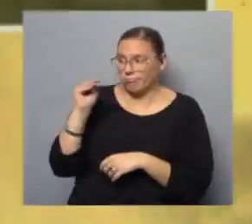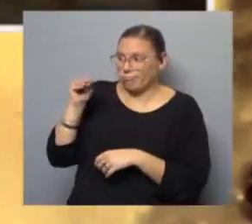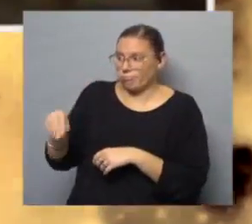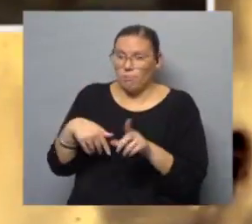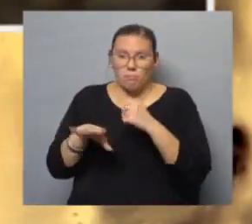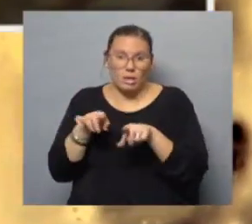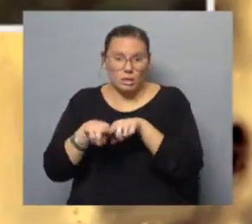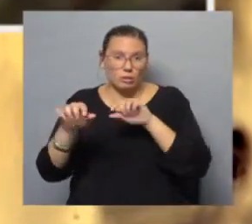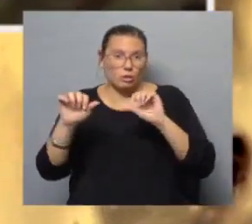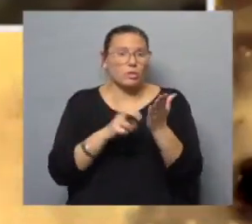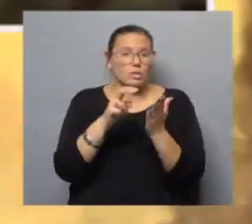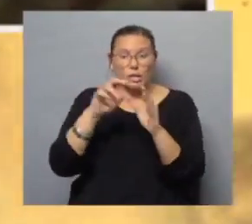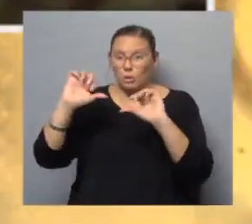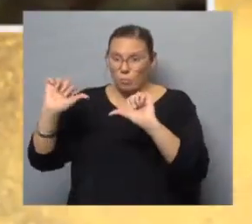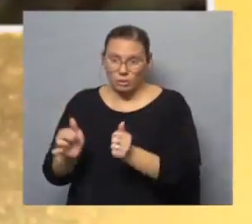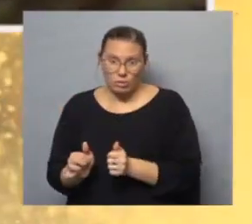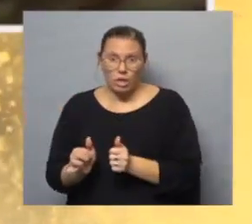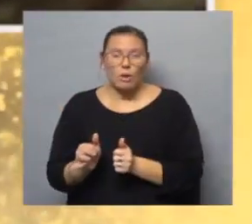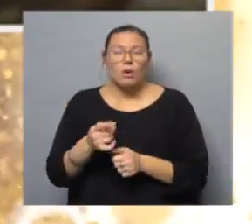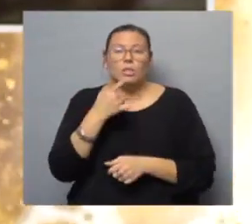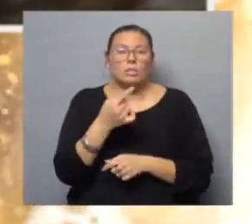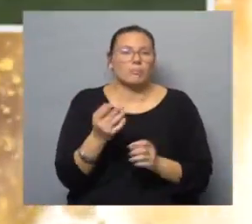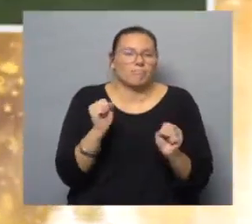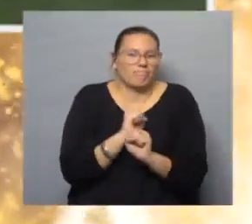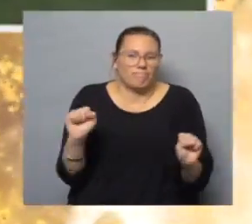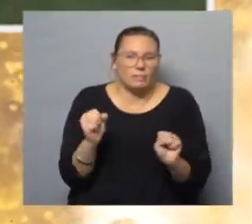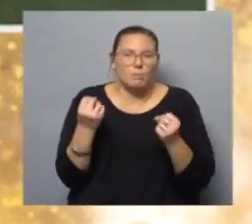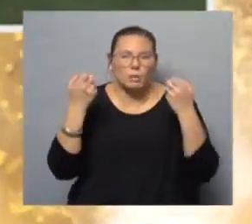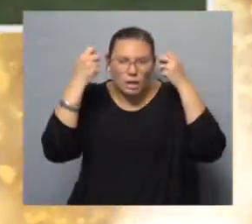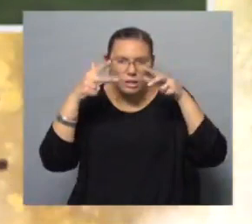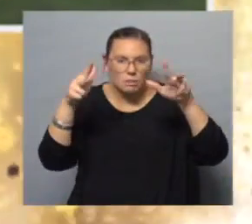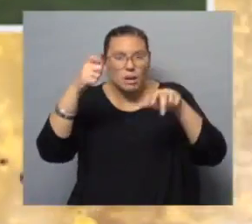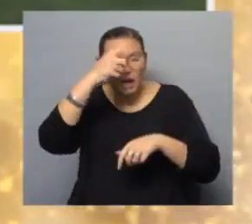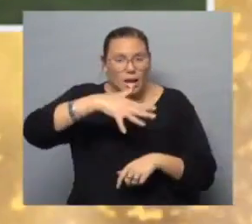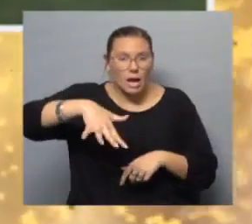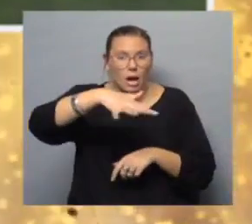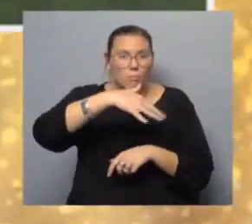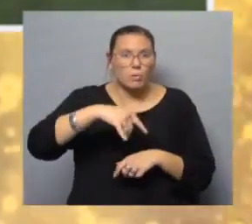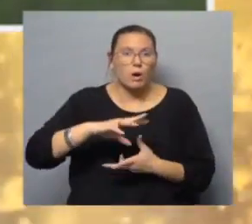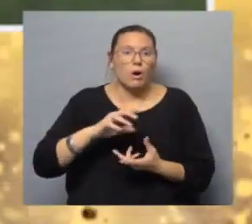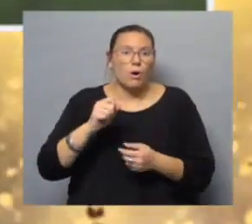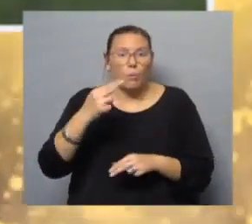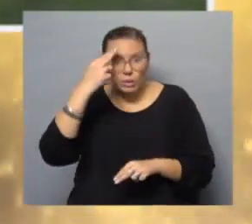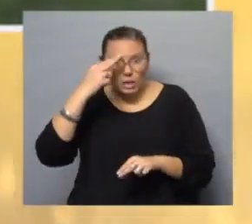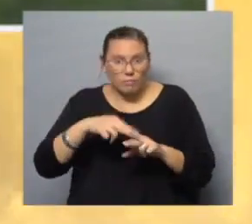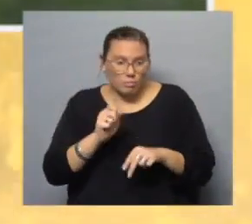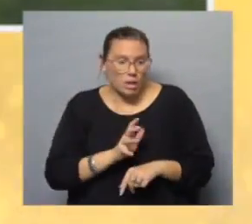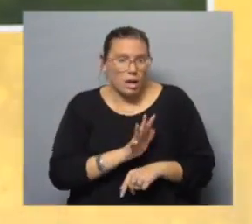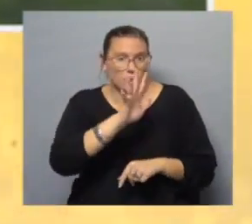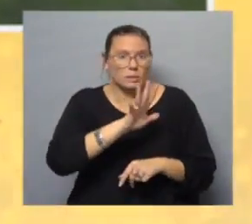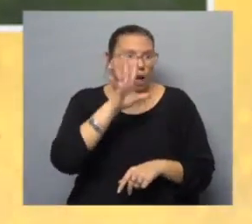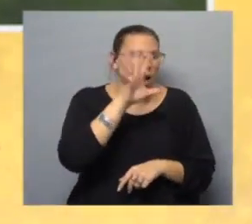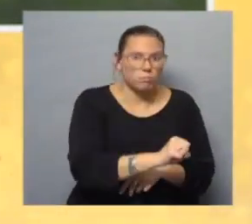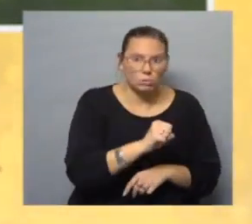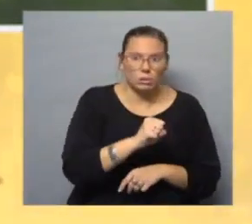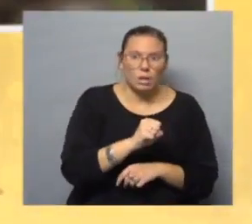hacia Maldonado. Bueno, Susana nos contaba que eso no se puede hacer porque los venados de campo tienen un síndrome de miopatía de captura. O